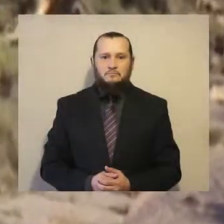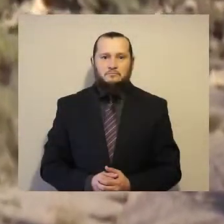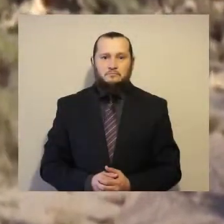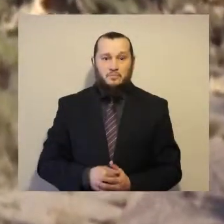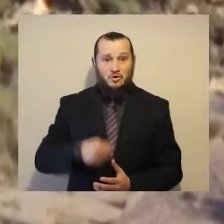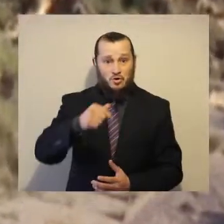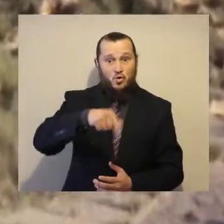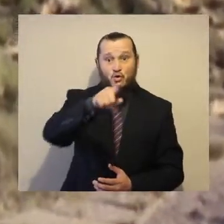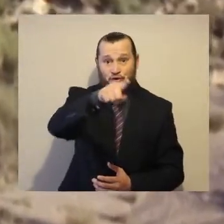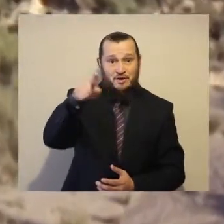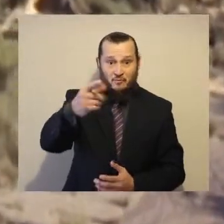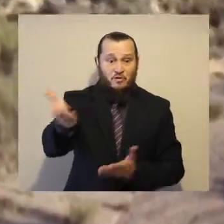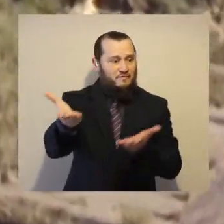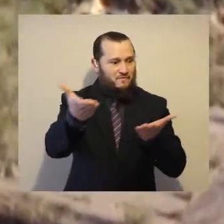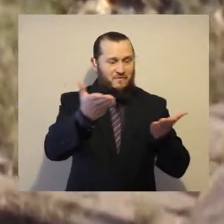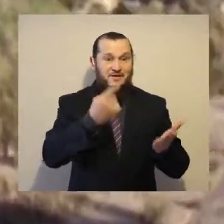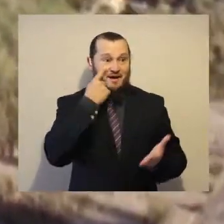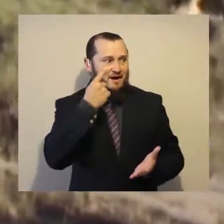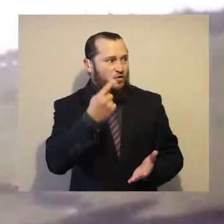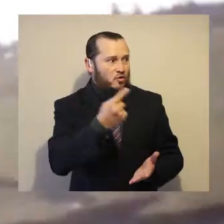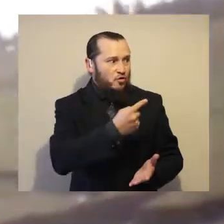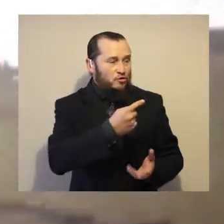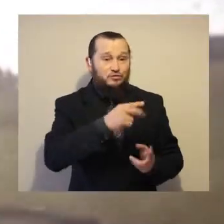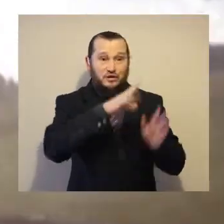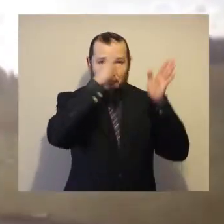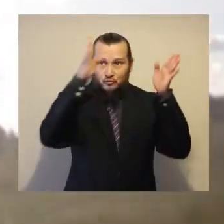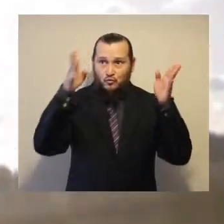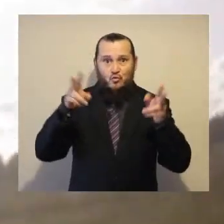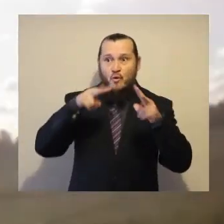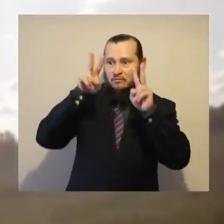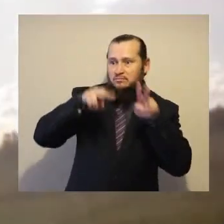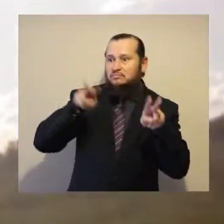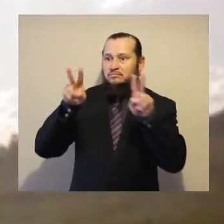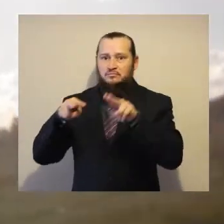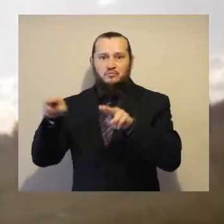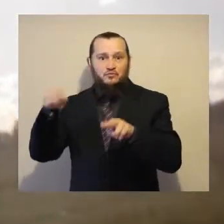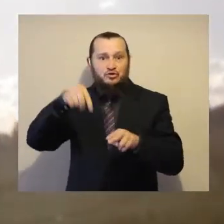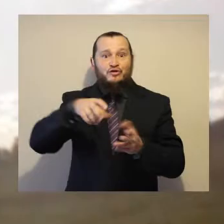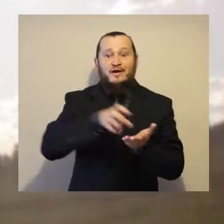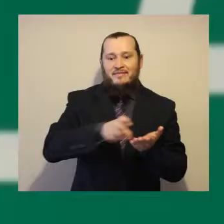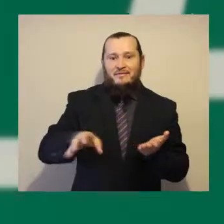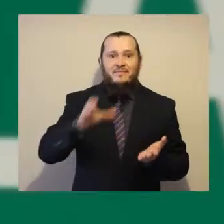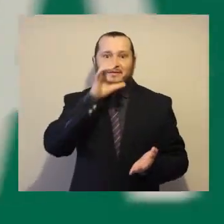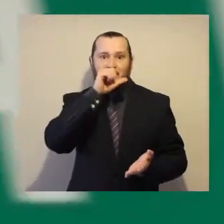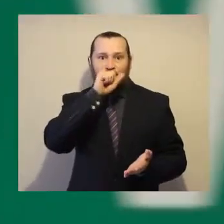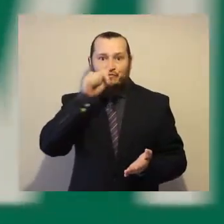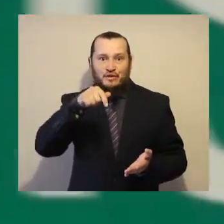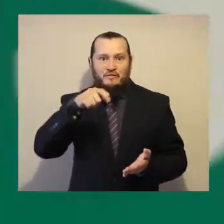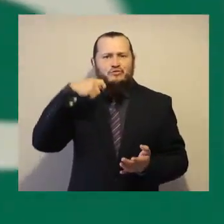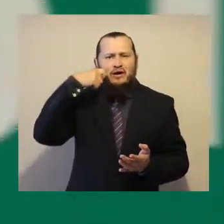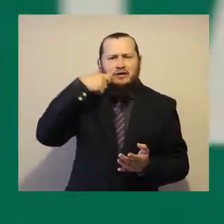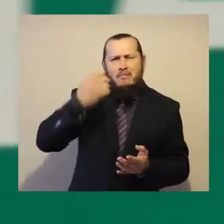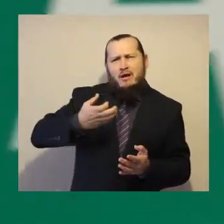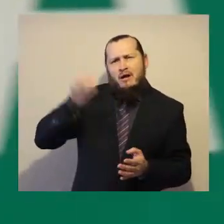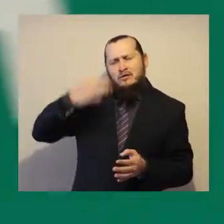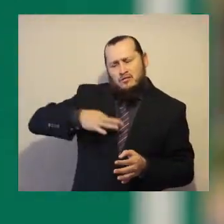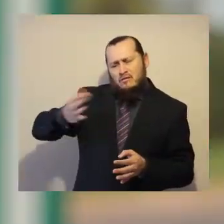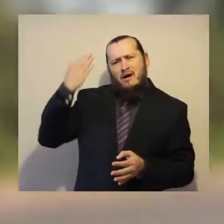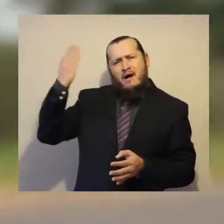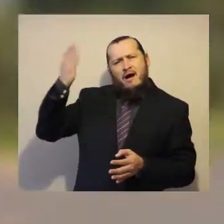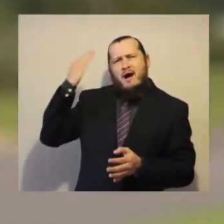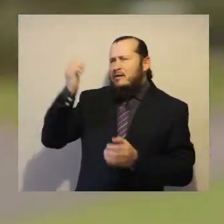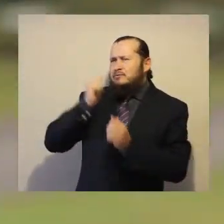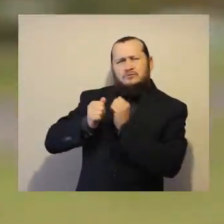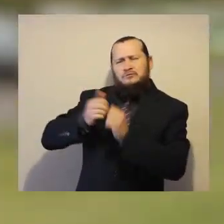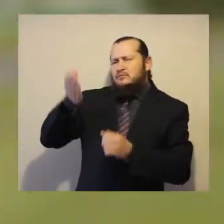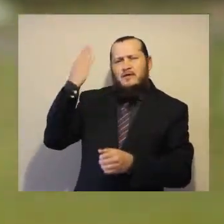te invitamos a conocer el Museo Paleontológico de Bellavista, que nos muestra la diversidad de los seres que han existido desde los más antiguos tiempos